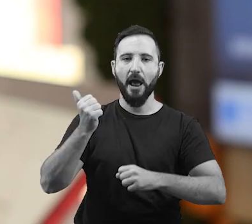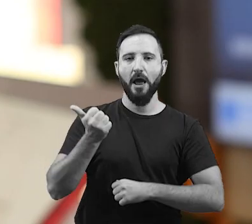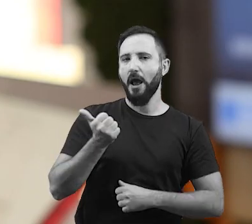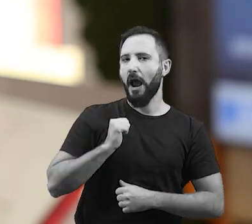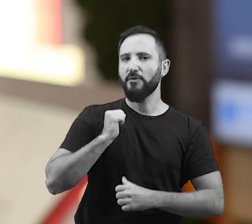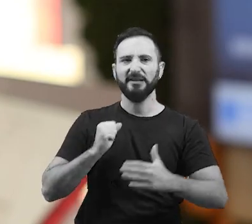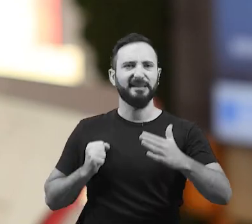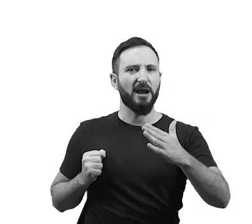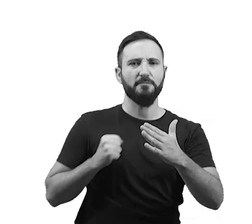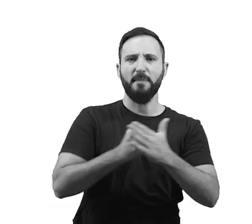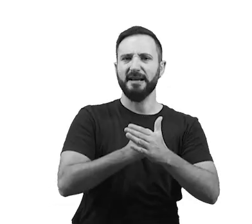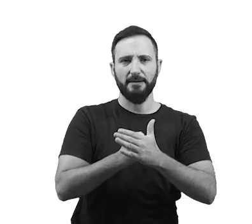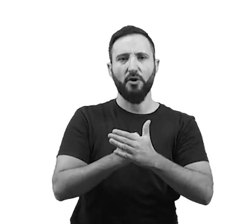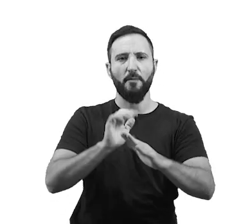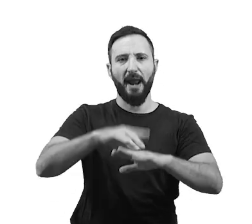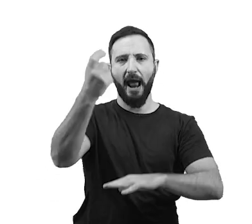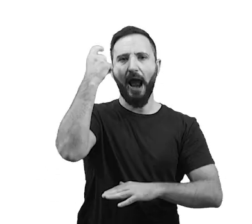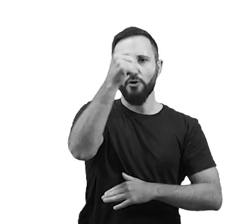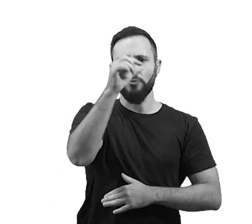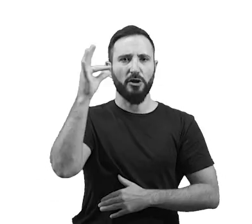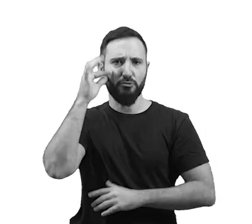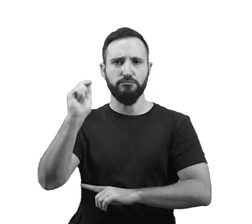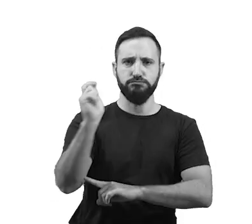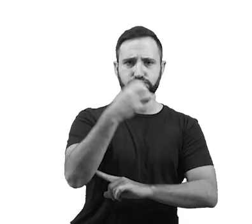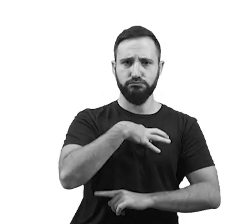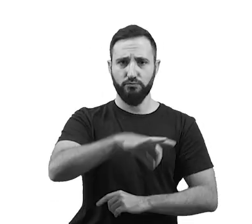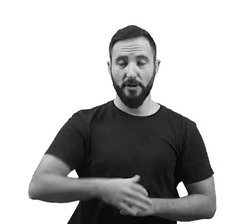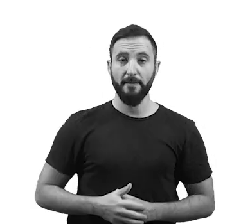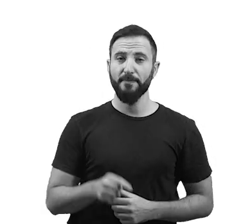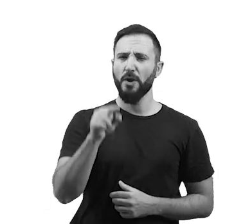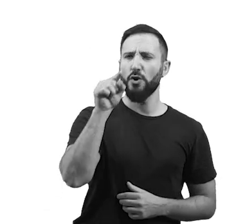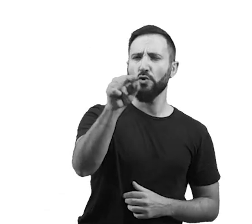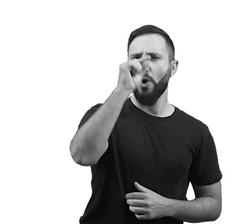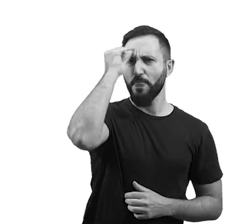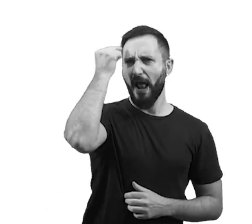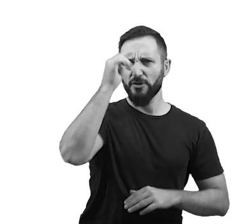parte de los alumnos y alumnas. ¿Y tú, tienes talento digital?